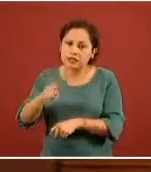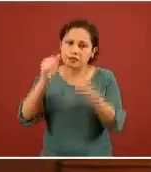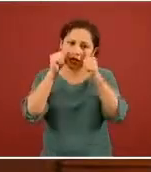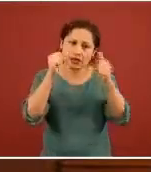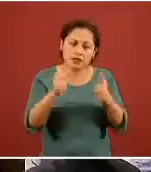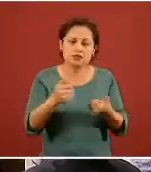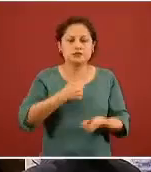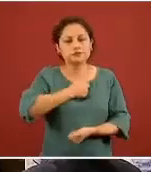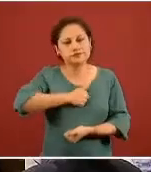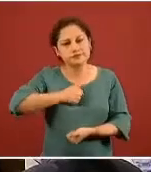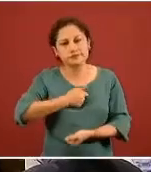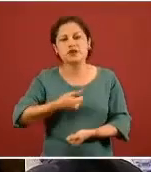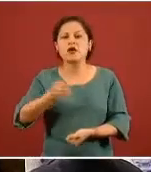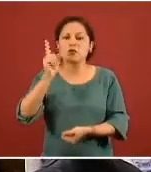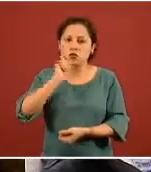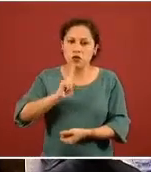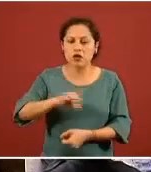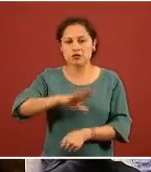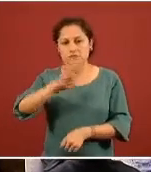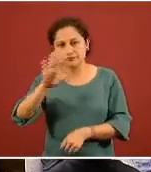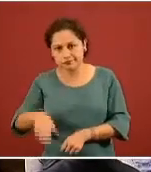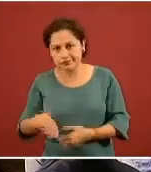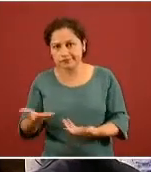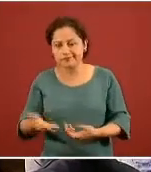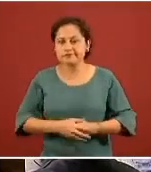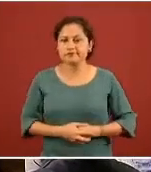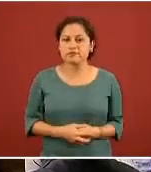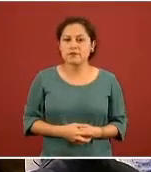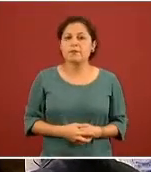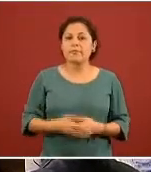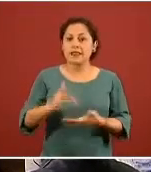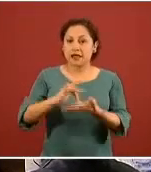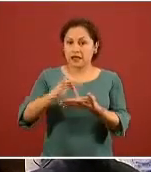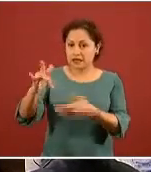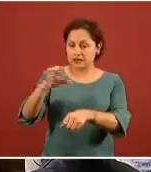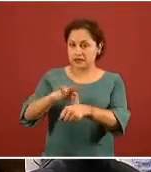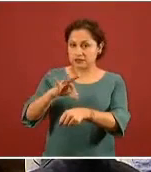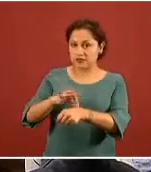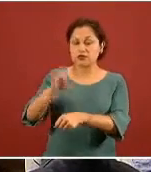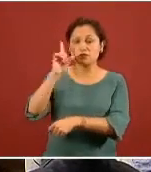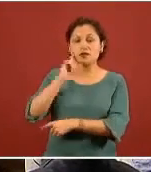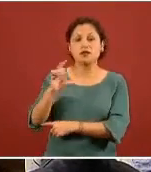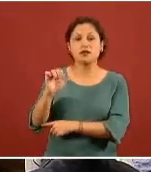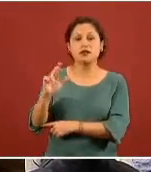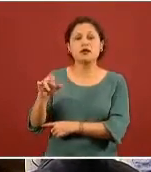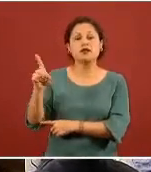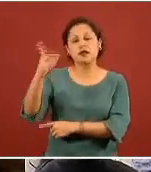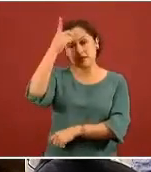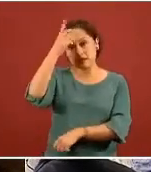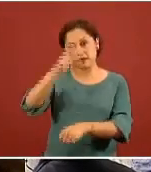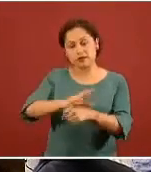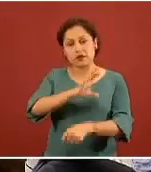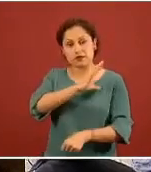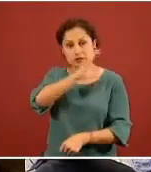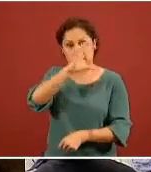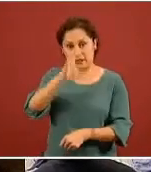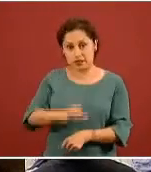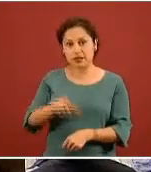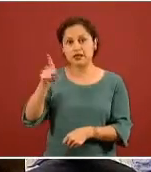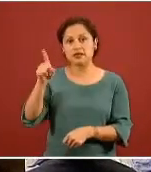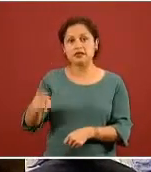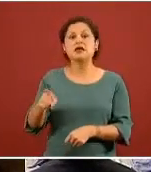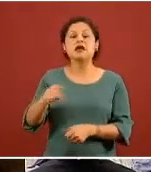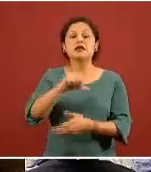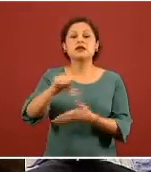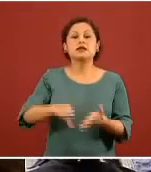Muchas gracias. Gracias, doctora Carla Berdichevsky, directora general del Centro Nacional de Equidad de Género y